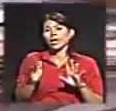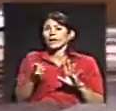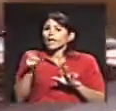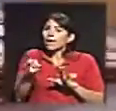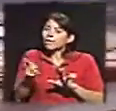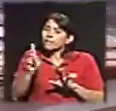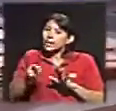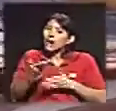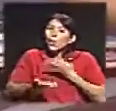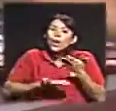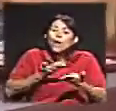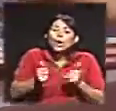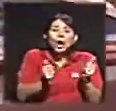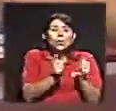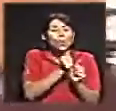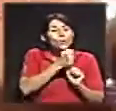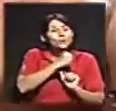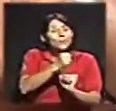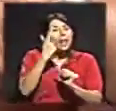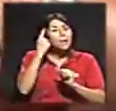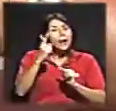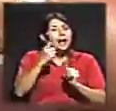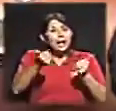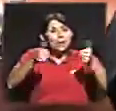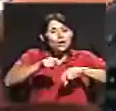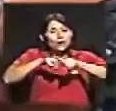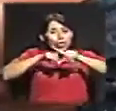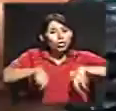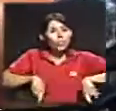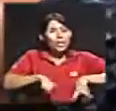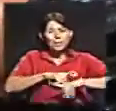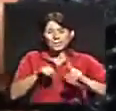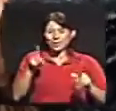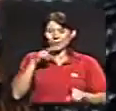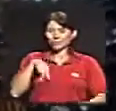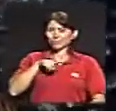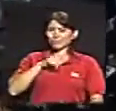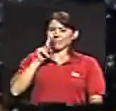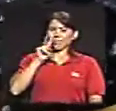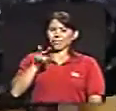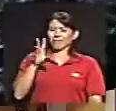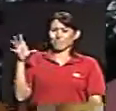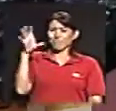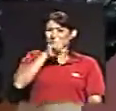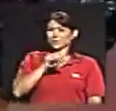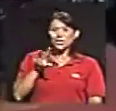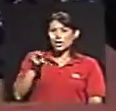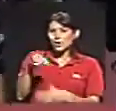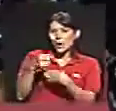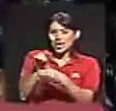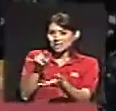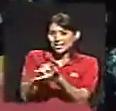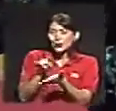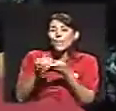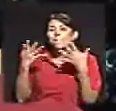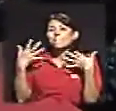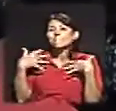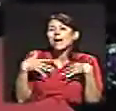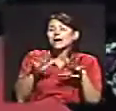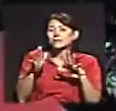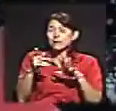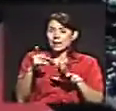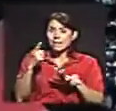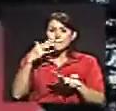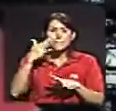colaborar con los regidores para de una vez por todas anular el acuerdo, vemos que no. Vemos que más bien podrían haber grandes